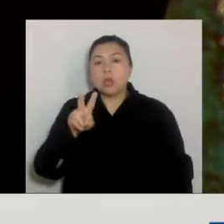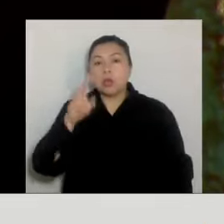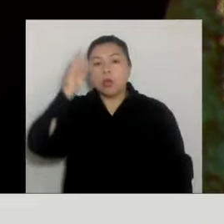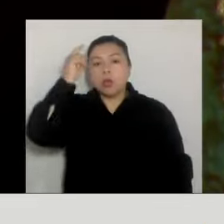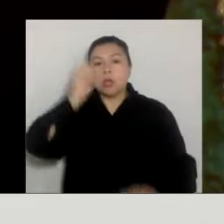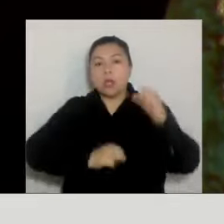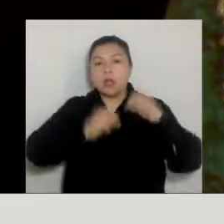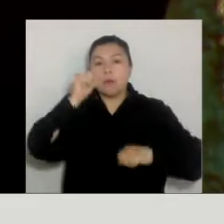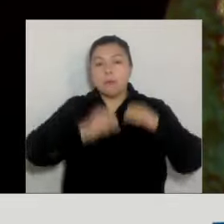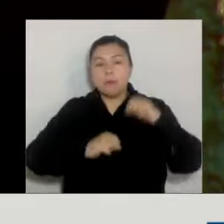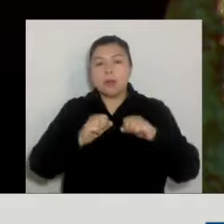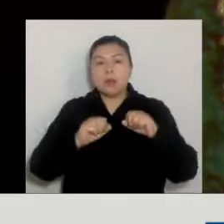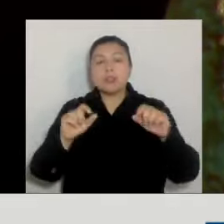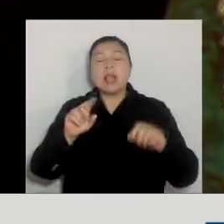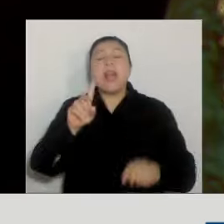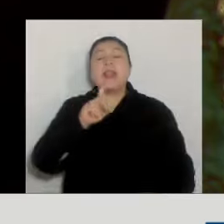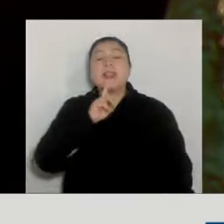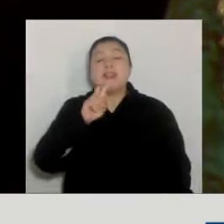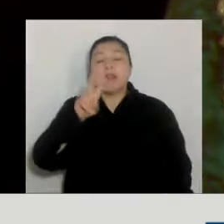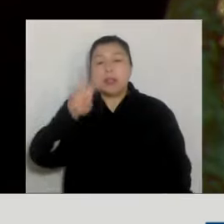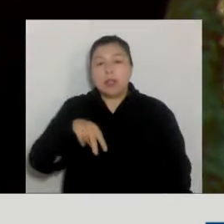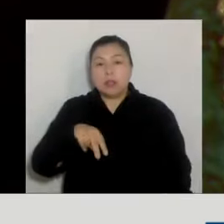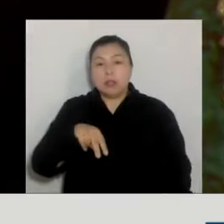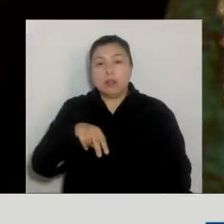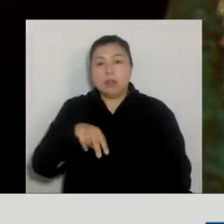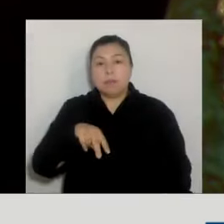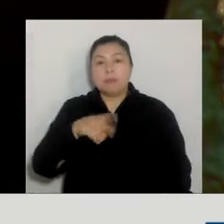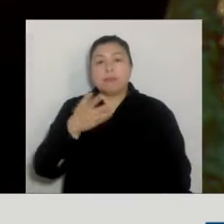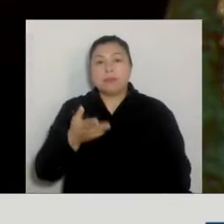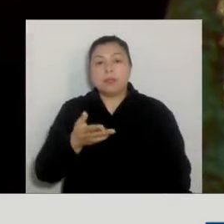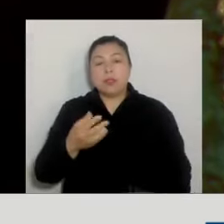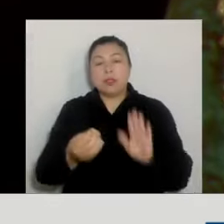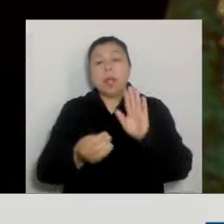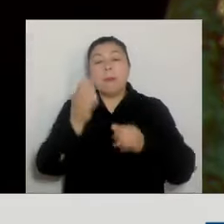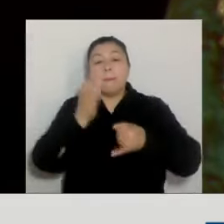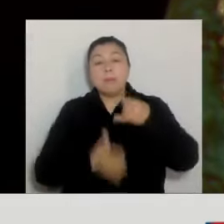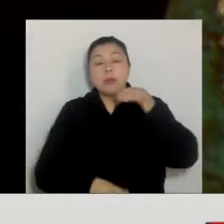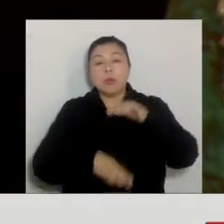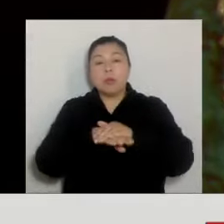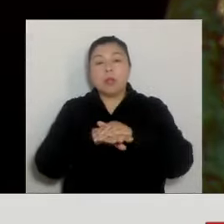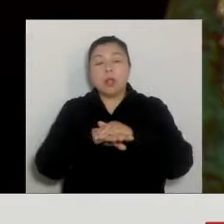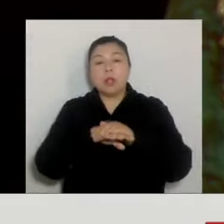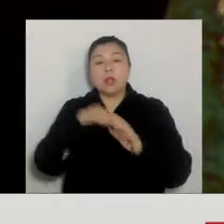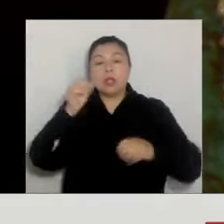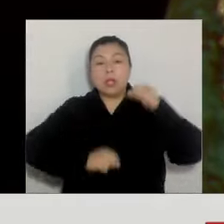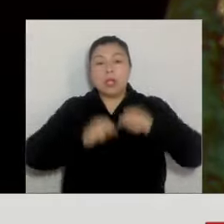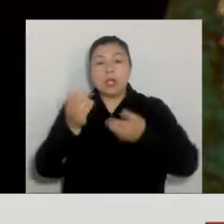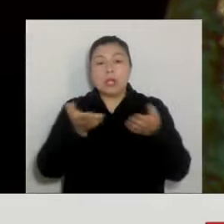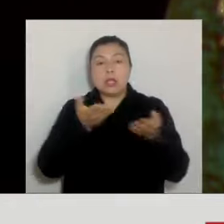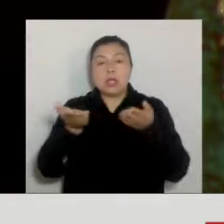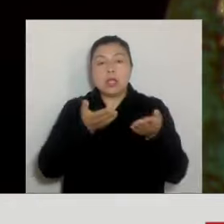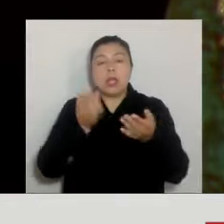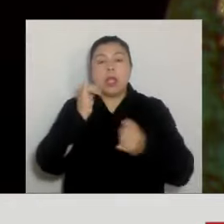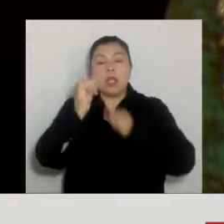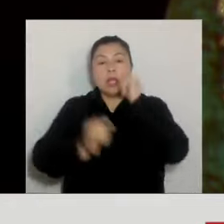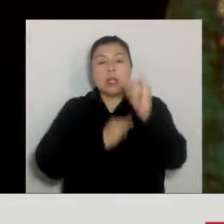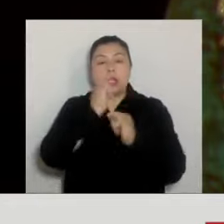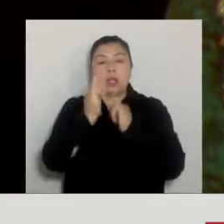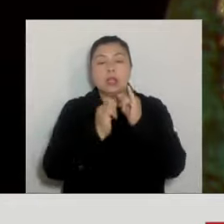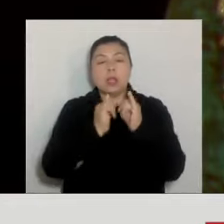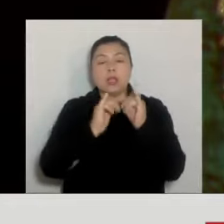televisión Nacional de chile el que fija un plazo máximo para que los proveedores de servicios de internet y telecomunicaciones